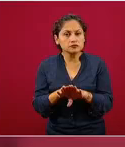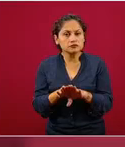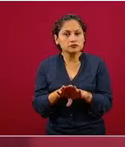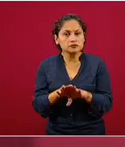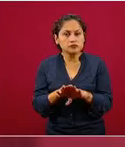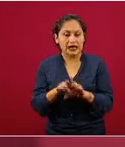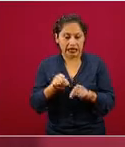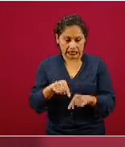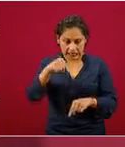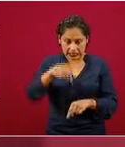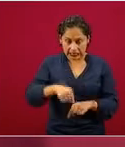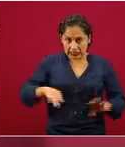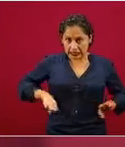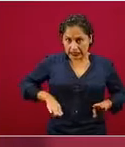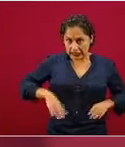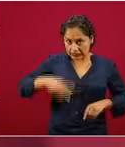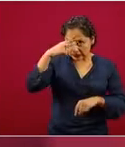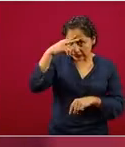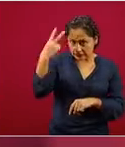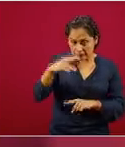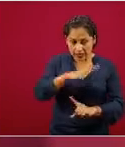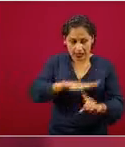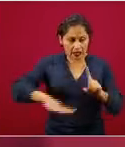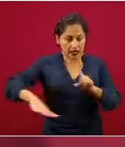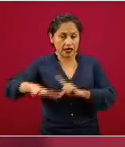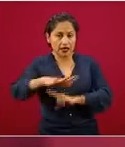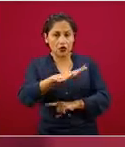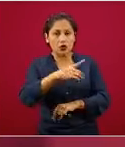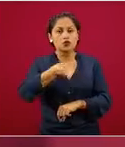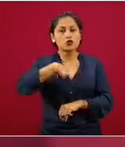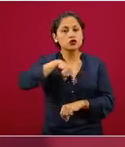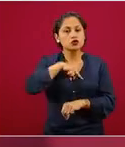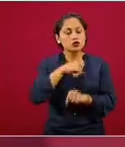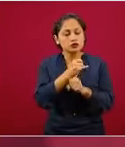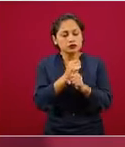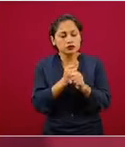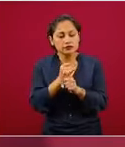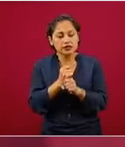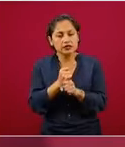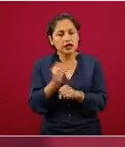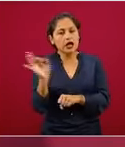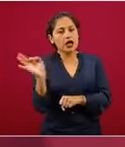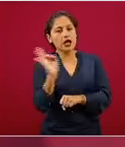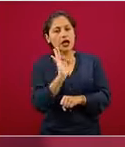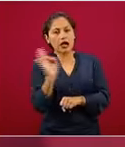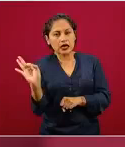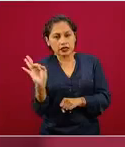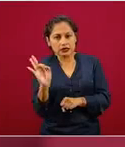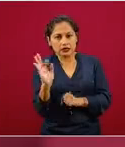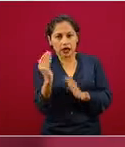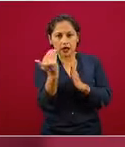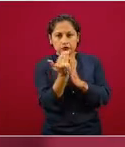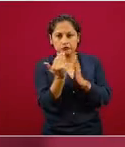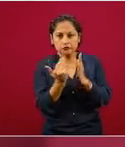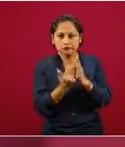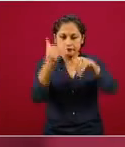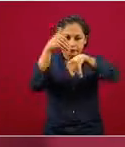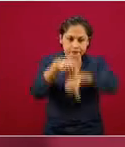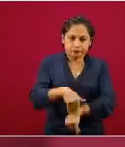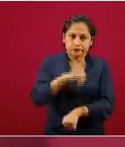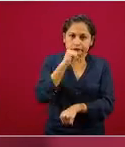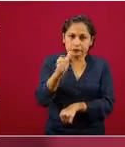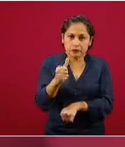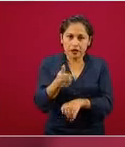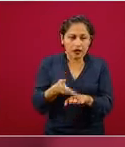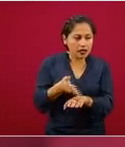aplicado como este, identificar qué hubiera pasado si no se hubieran hecho las intervenciones, es